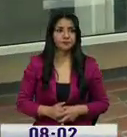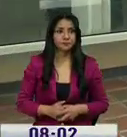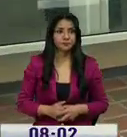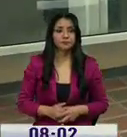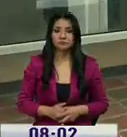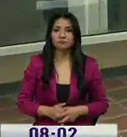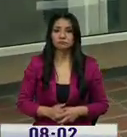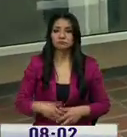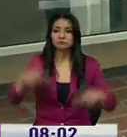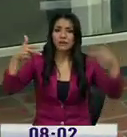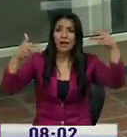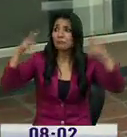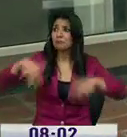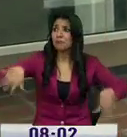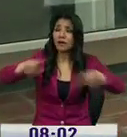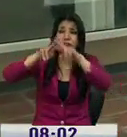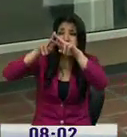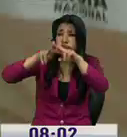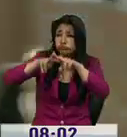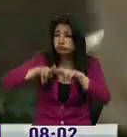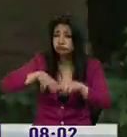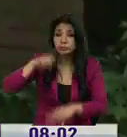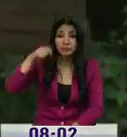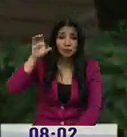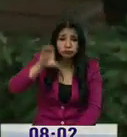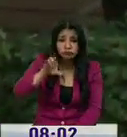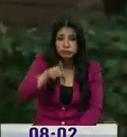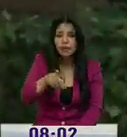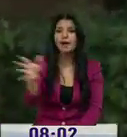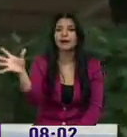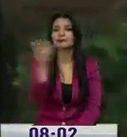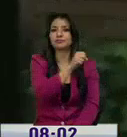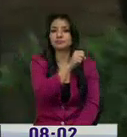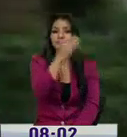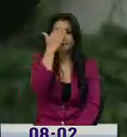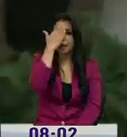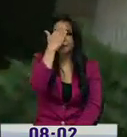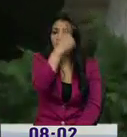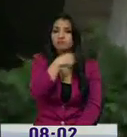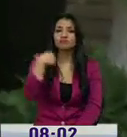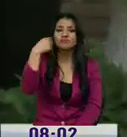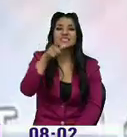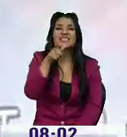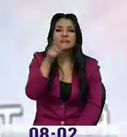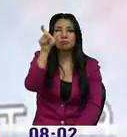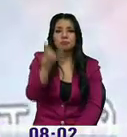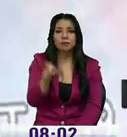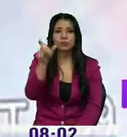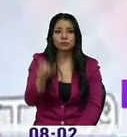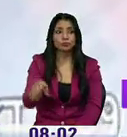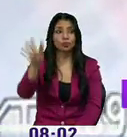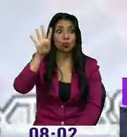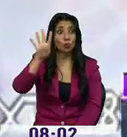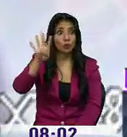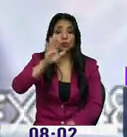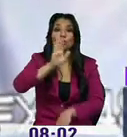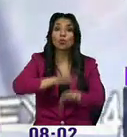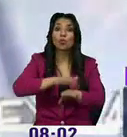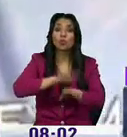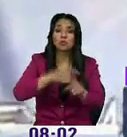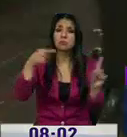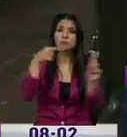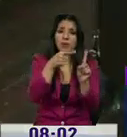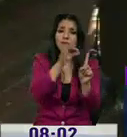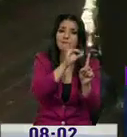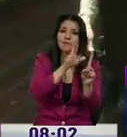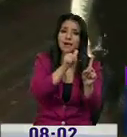Revisaron cuánta cámara había en la zona y esto permitió a los agentes de la DINASET conocer los rostros e identidades de los cuatro presuntos responsables de la muerte de